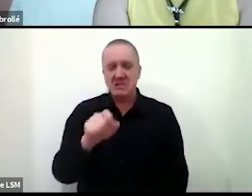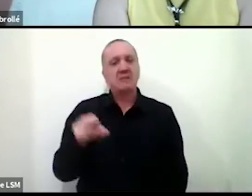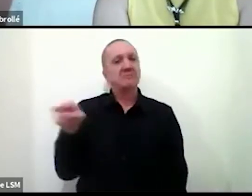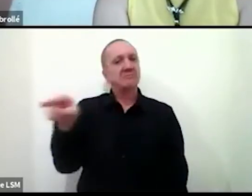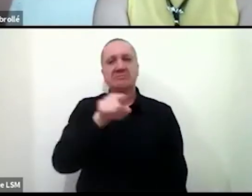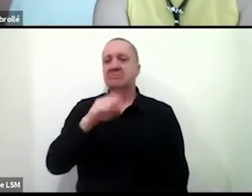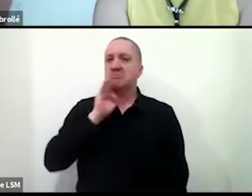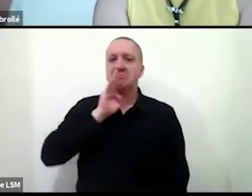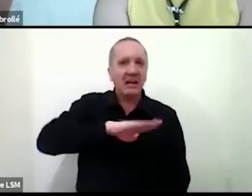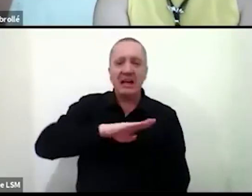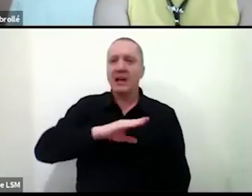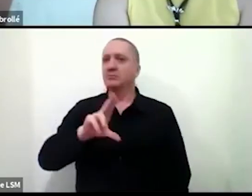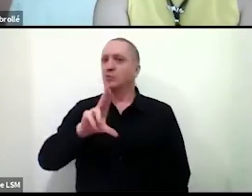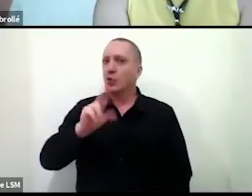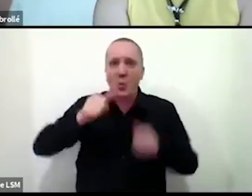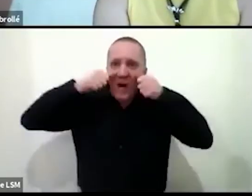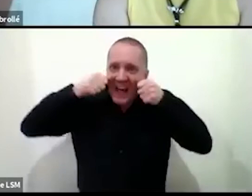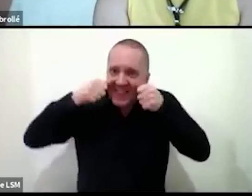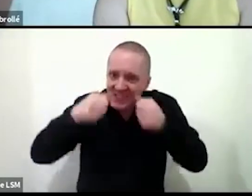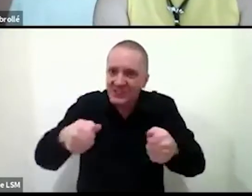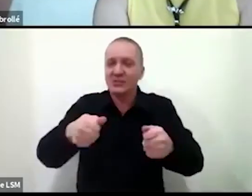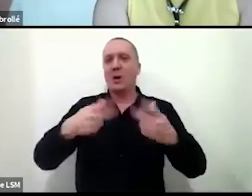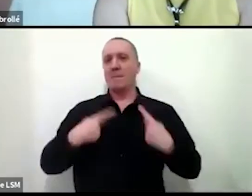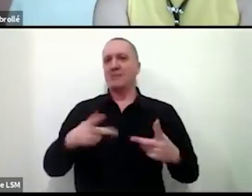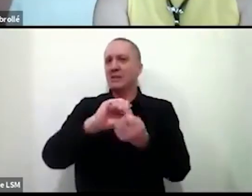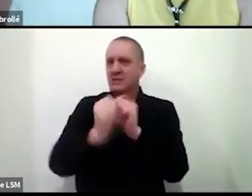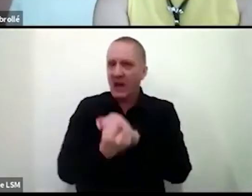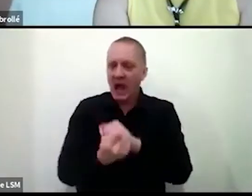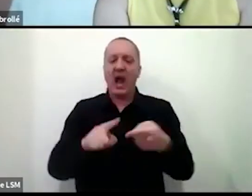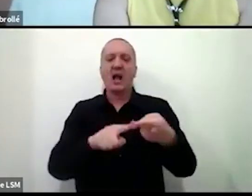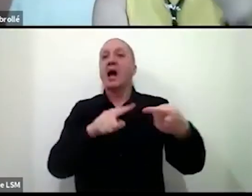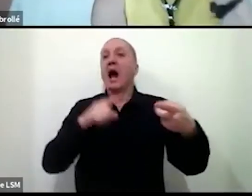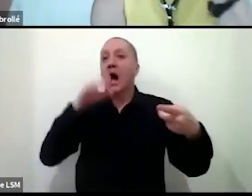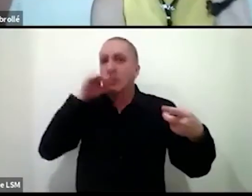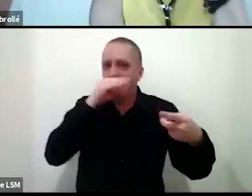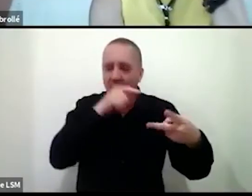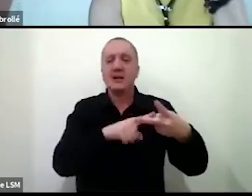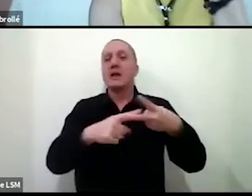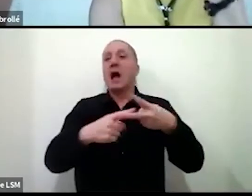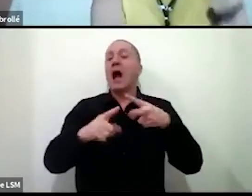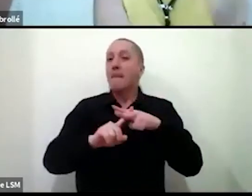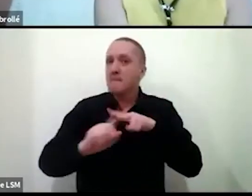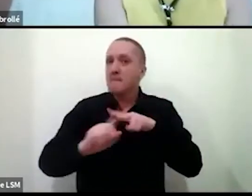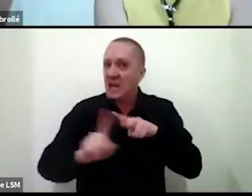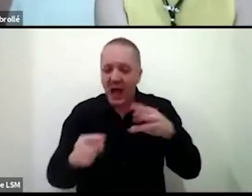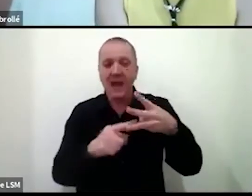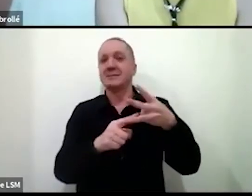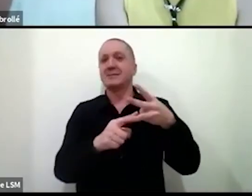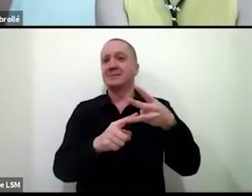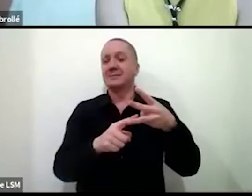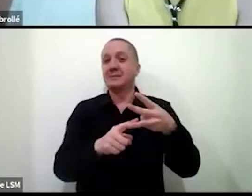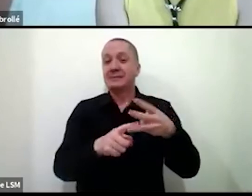comunidad trans y con las comunidades negras y migrantes. Entonces, esto que ha pasado con el tema de la